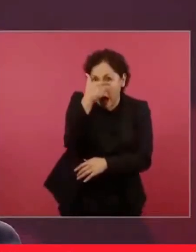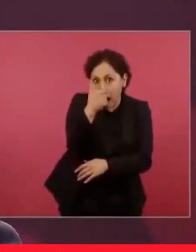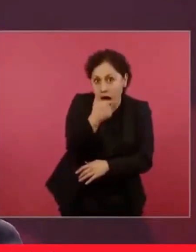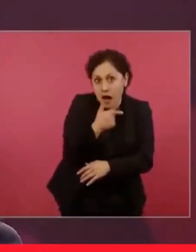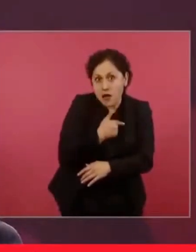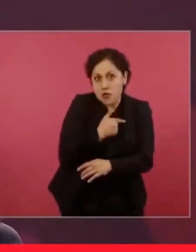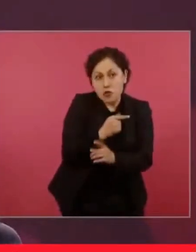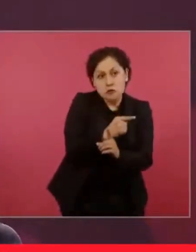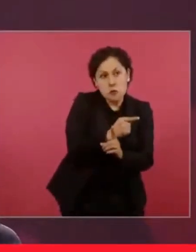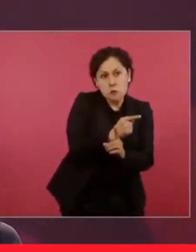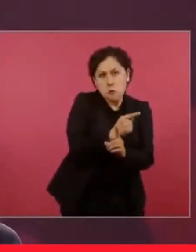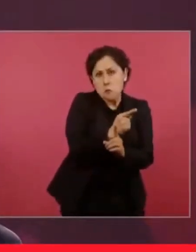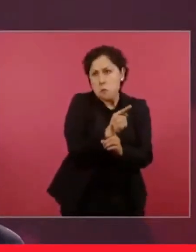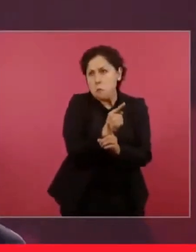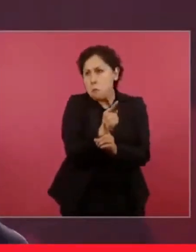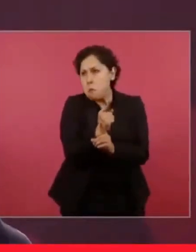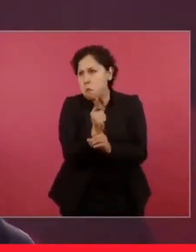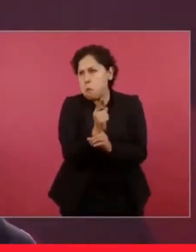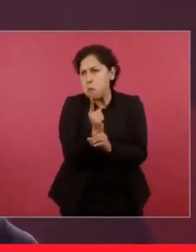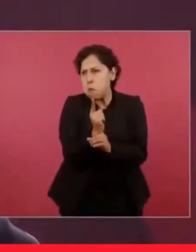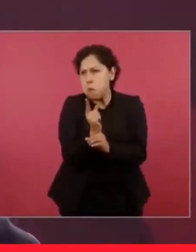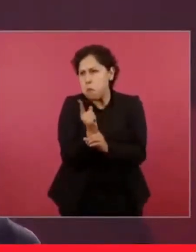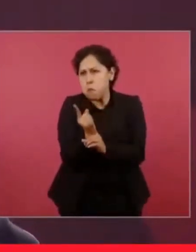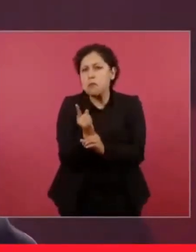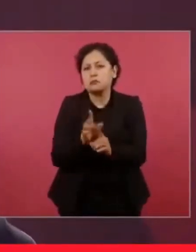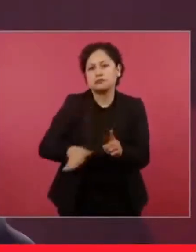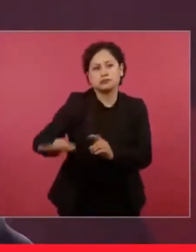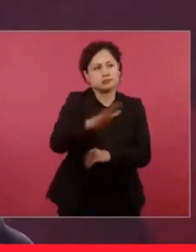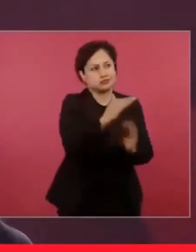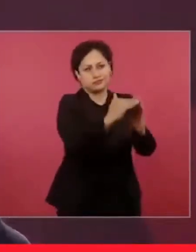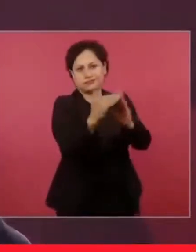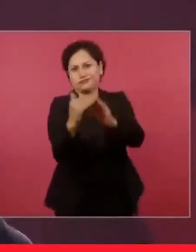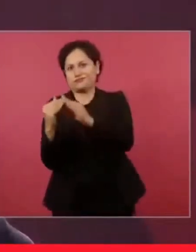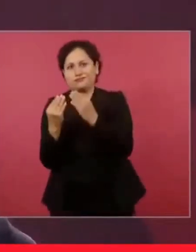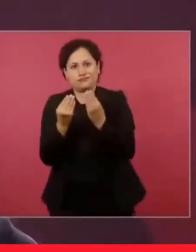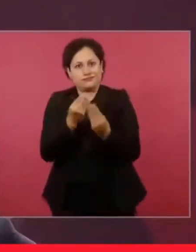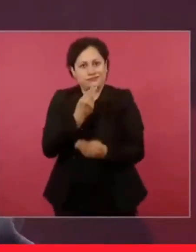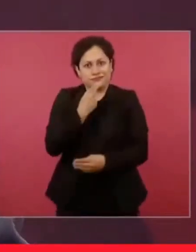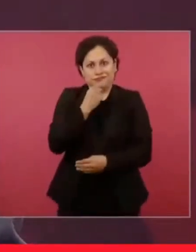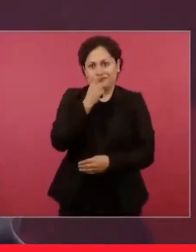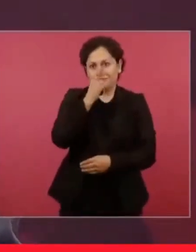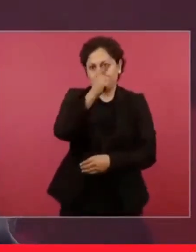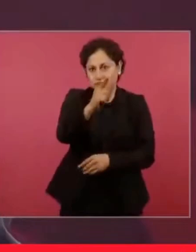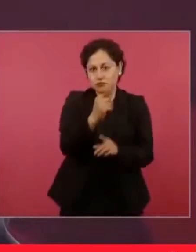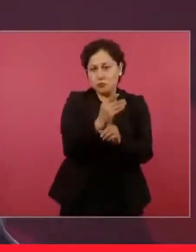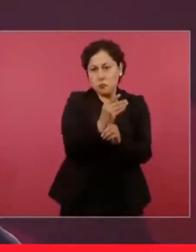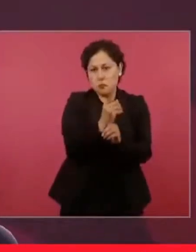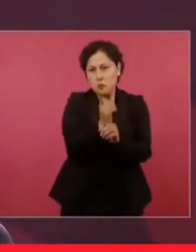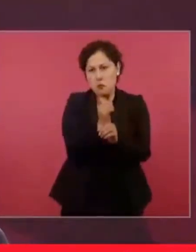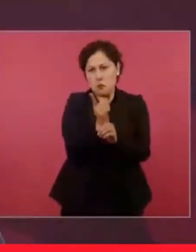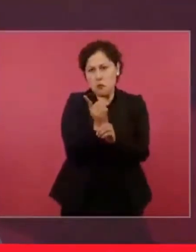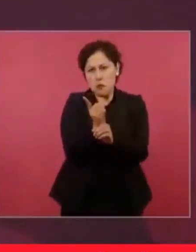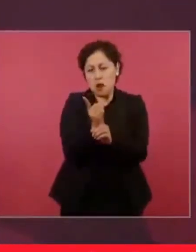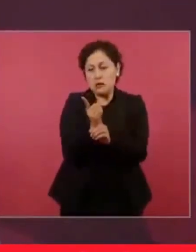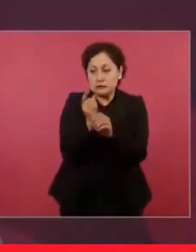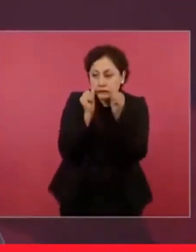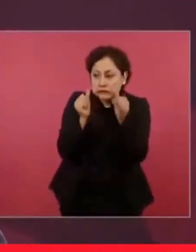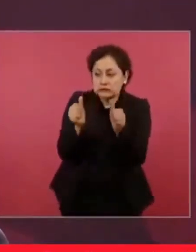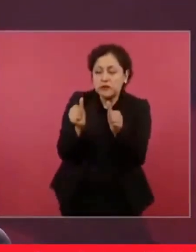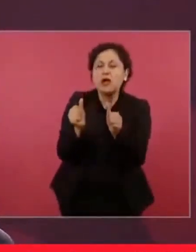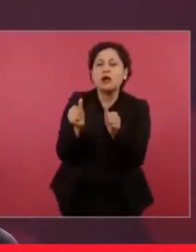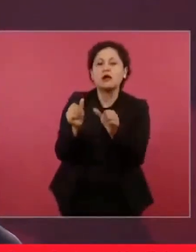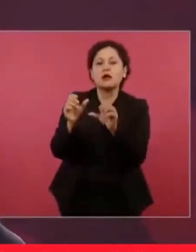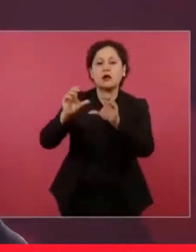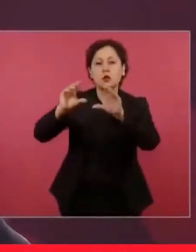de incapacidad de atacarlo y por tanto hubo ciertos cortes de electricidad que duraron 1 hora nada